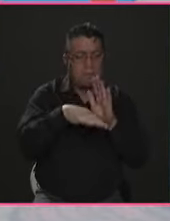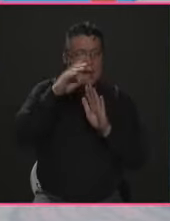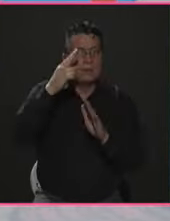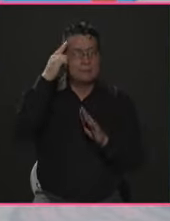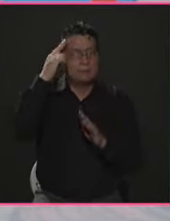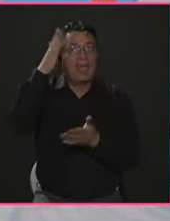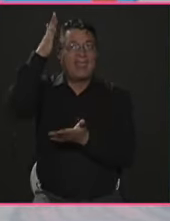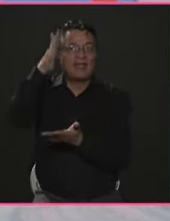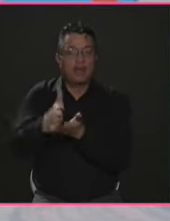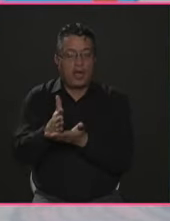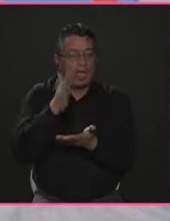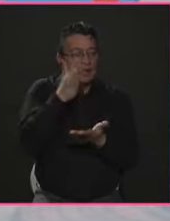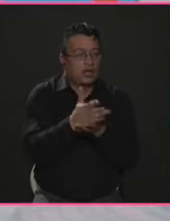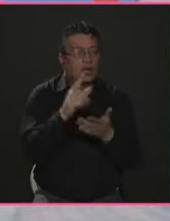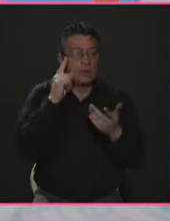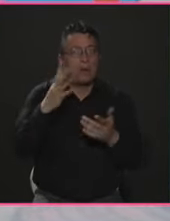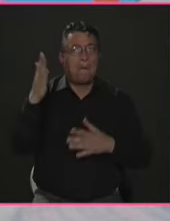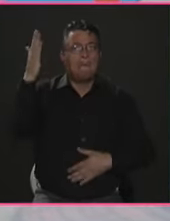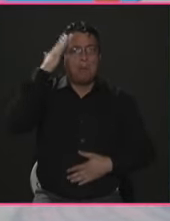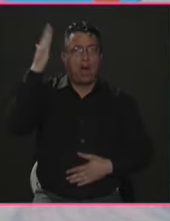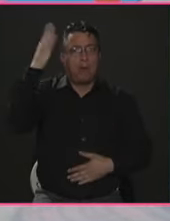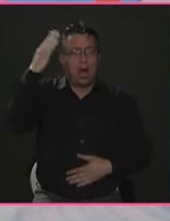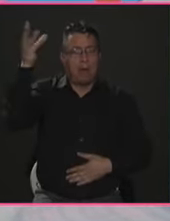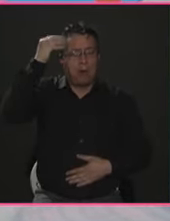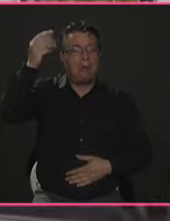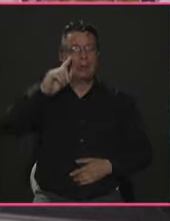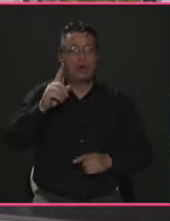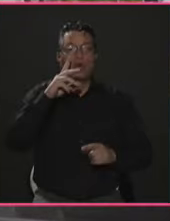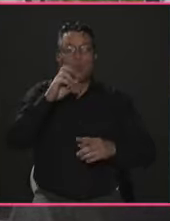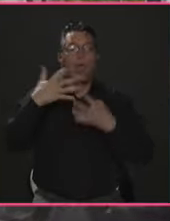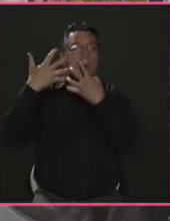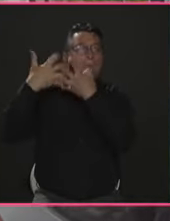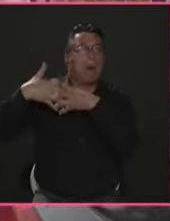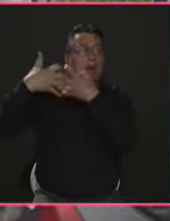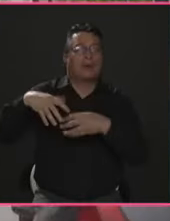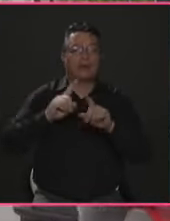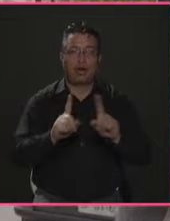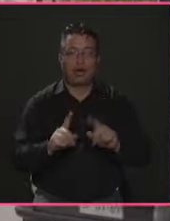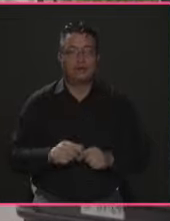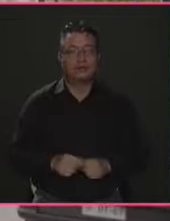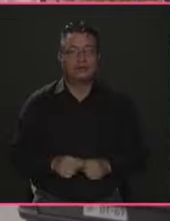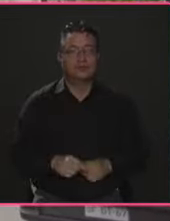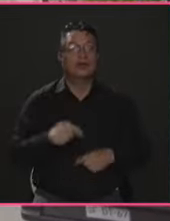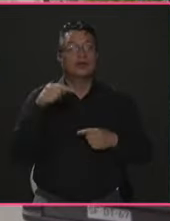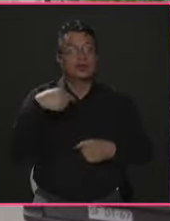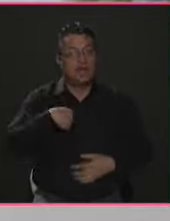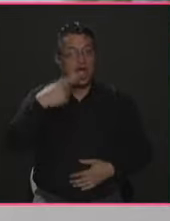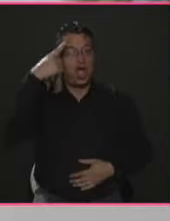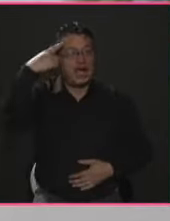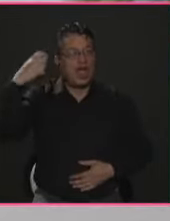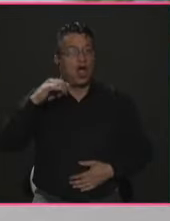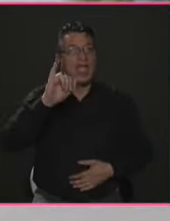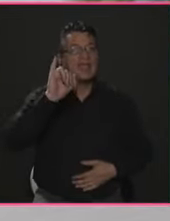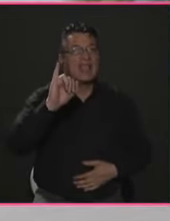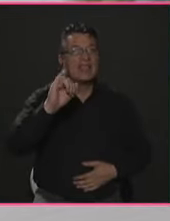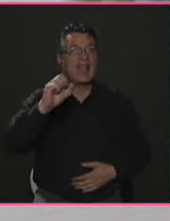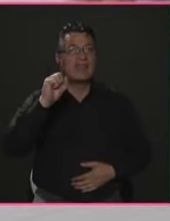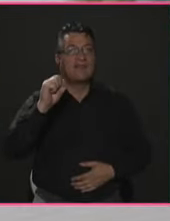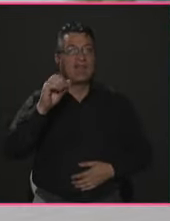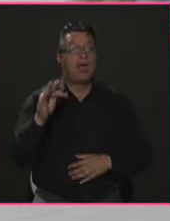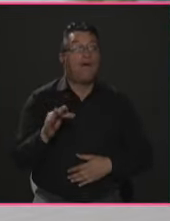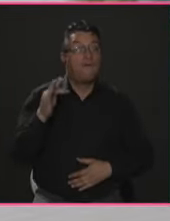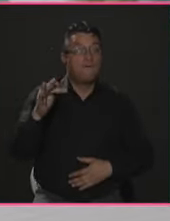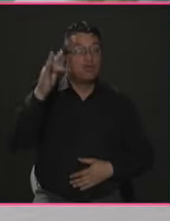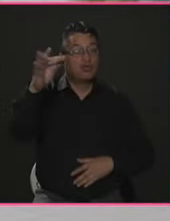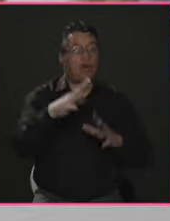decisiones en vez de de ir memorizando datos e intentar parecer nu a máquina yo creo que la Inteligencia artificial en el futuro